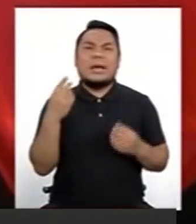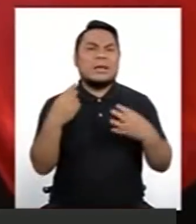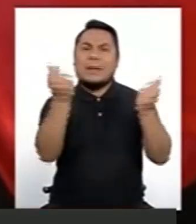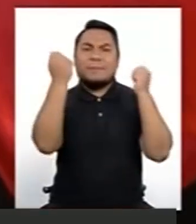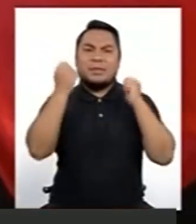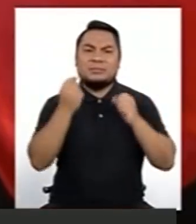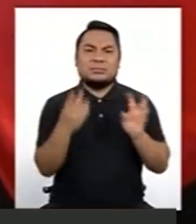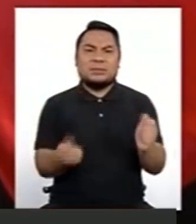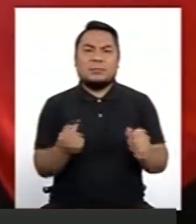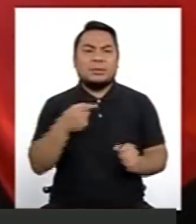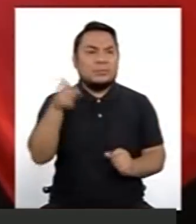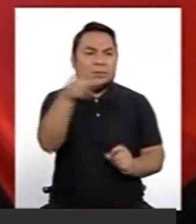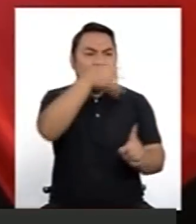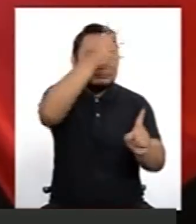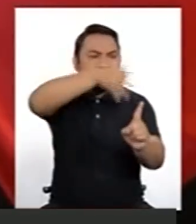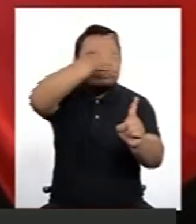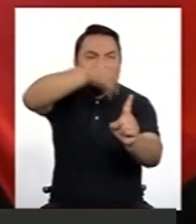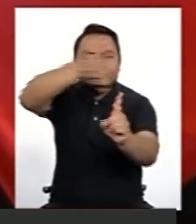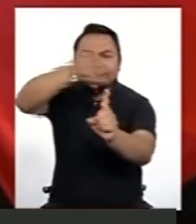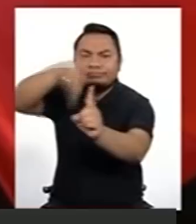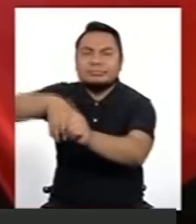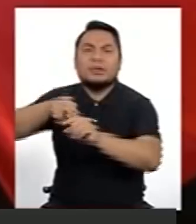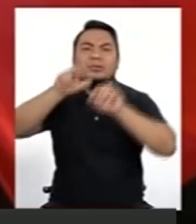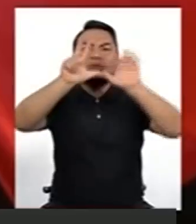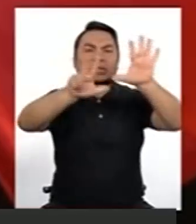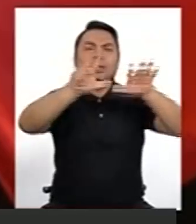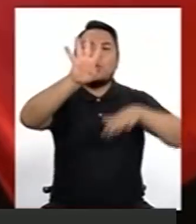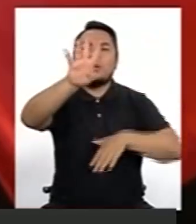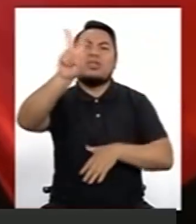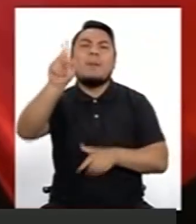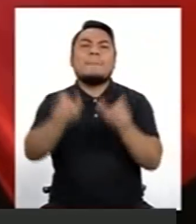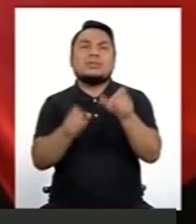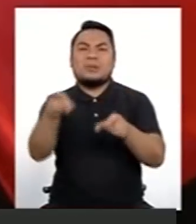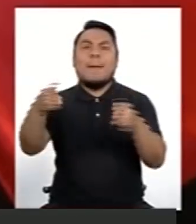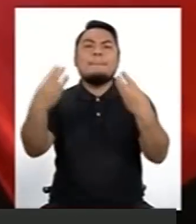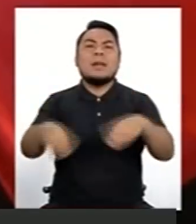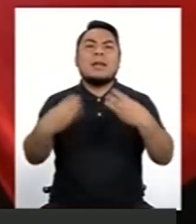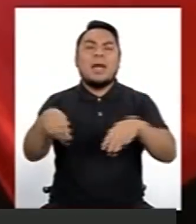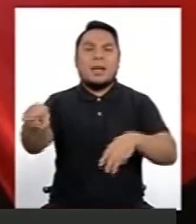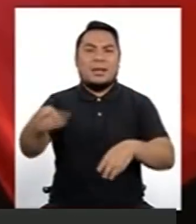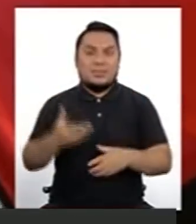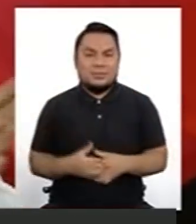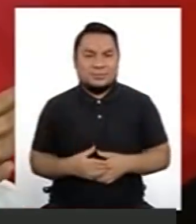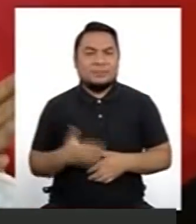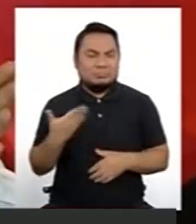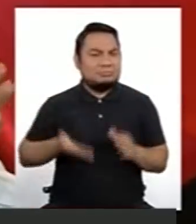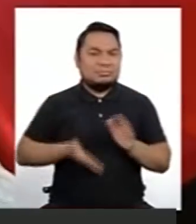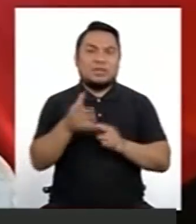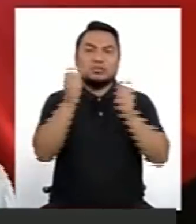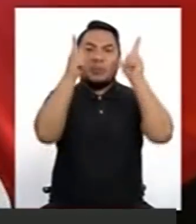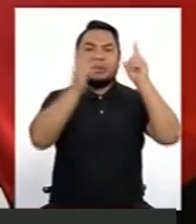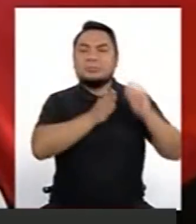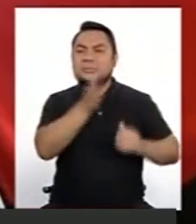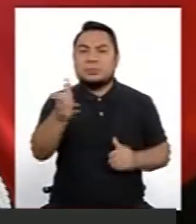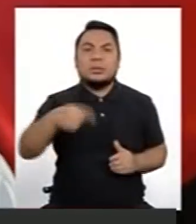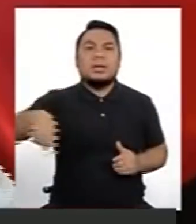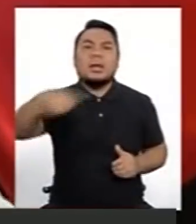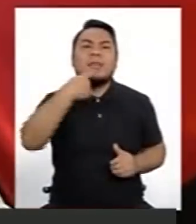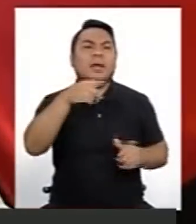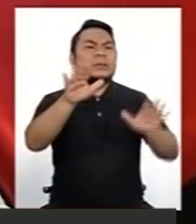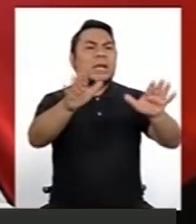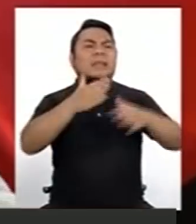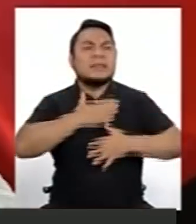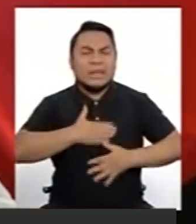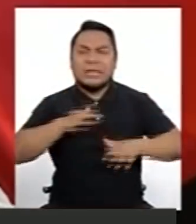un tamizaje de 842 personas del mercado de Caquetá. Hemos ido, señores, tranquilos, no